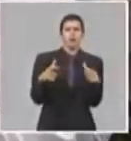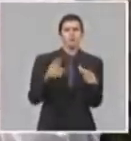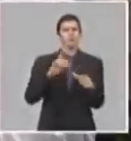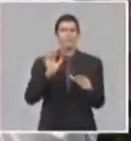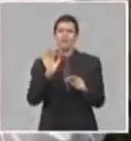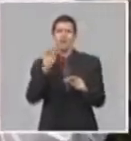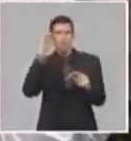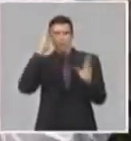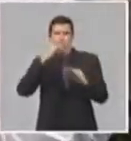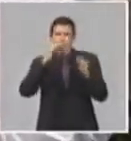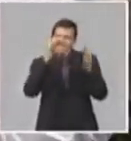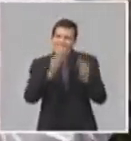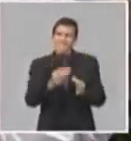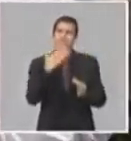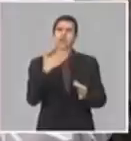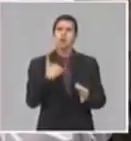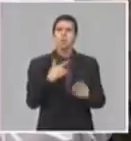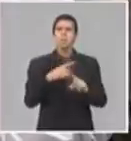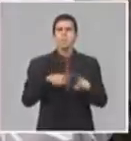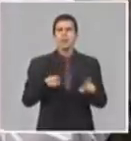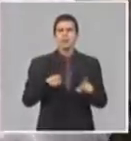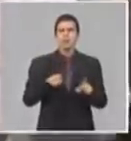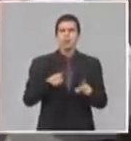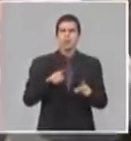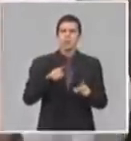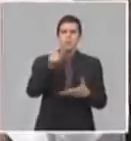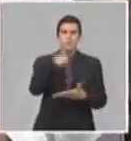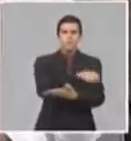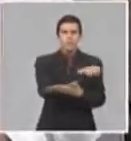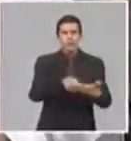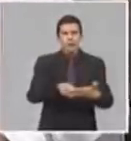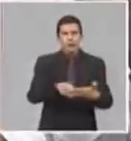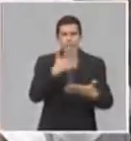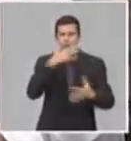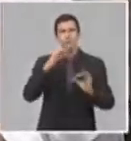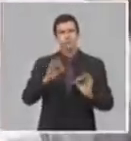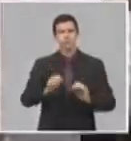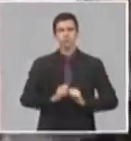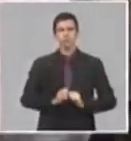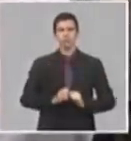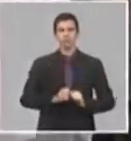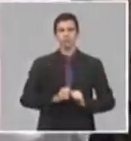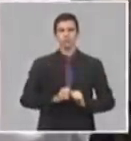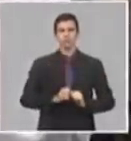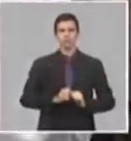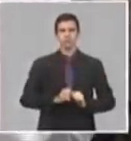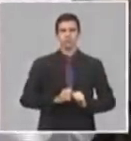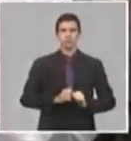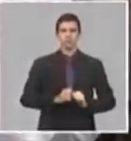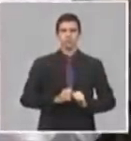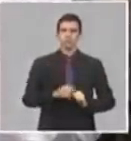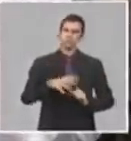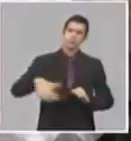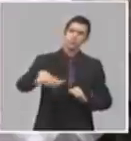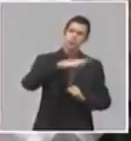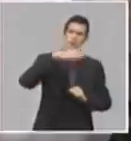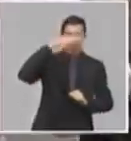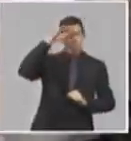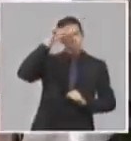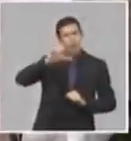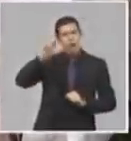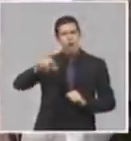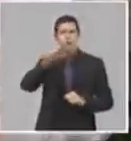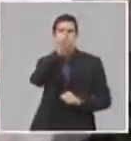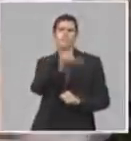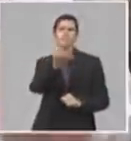pero estamos en esas gestiones. Pero por lo menos las 2 de arroz de julio y agosto y las 6 onzas de frijol de julio y agosto las